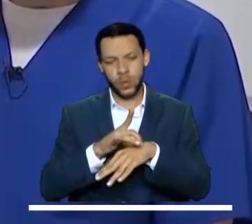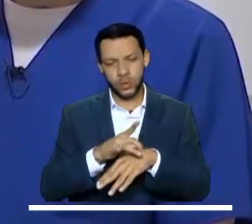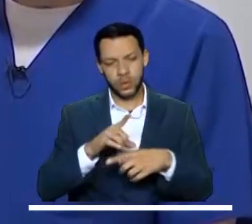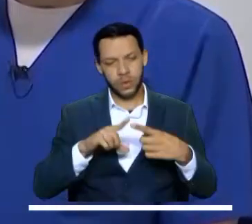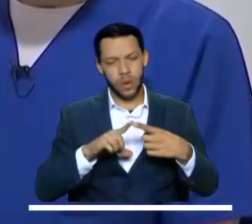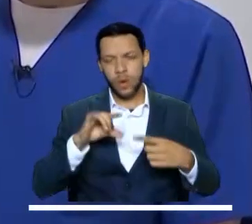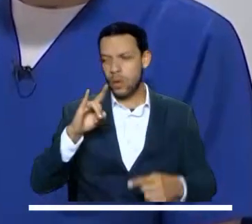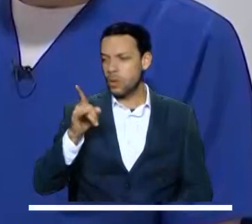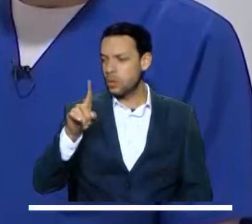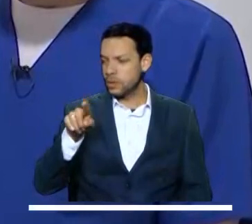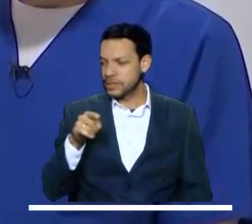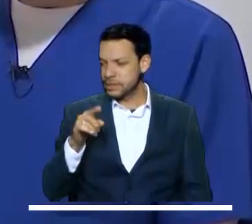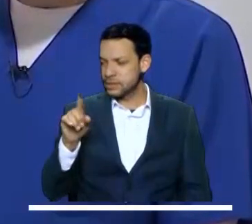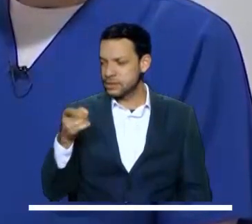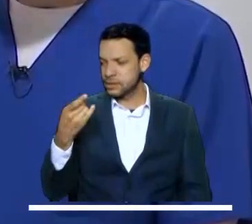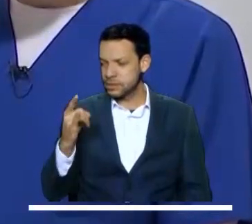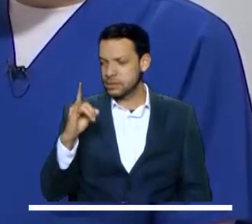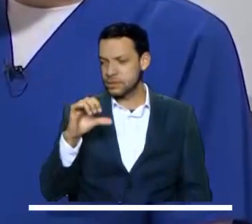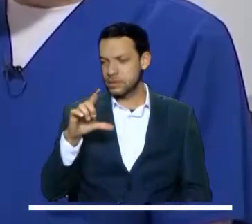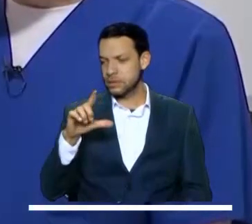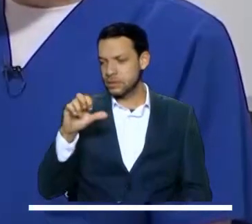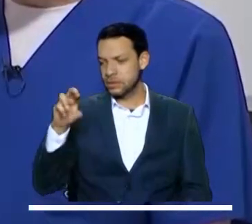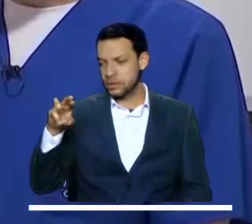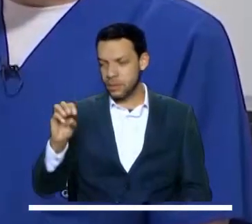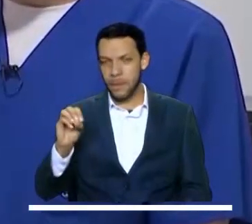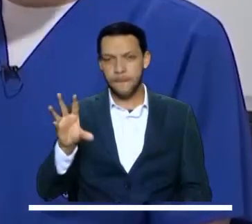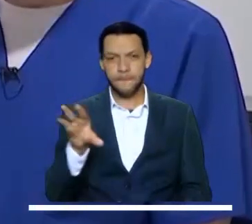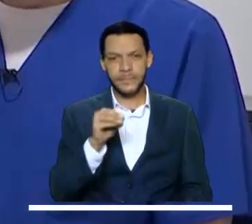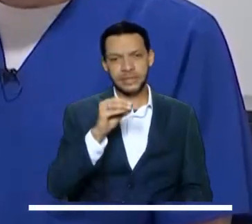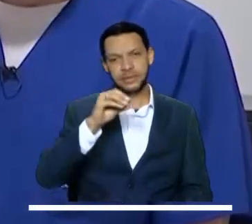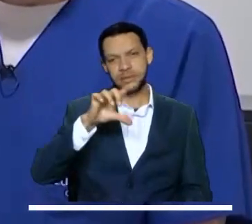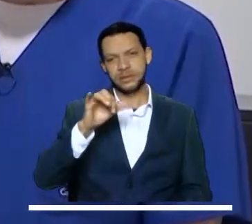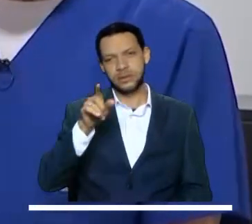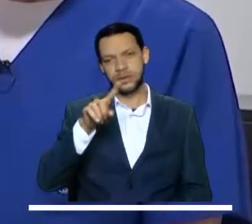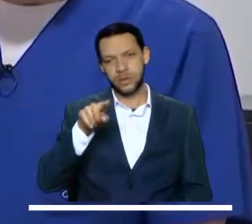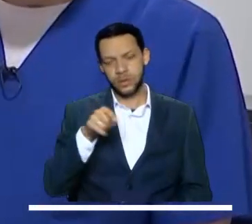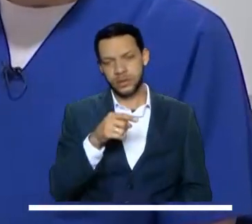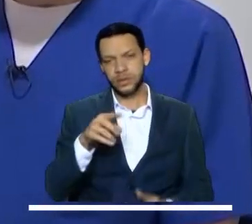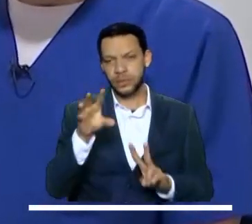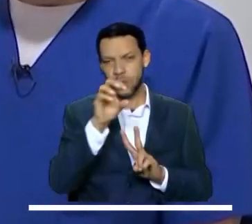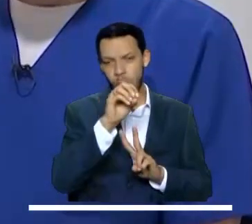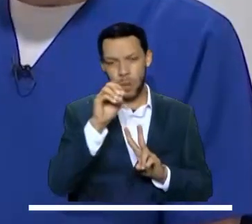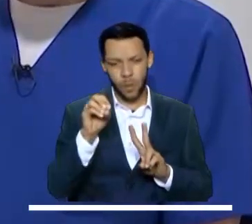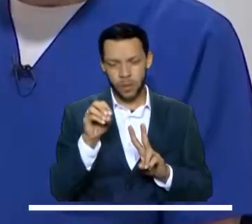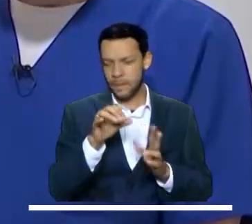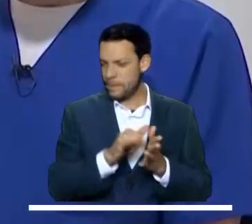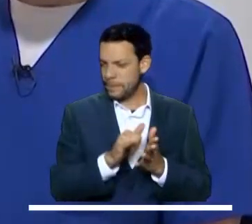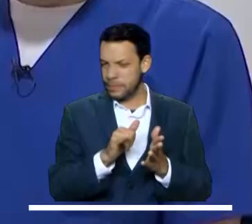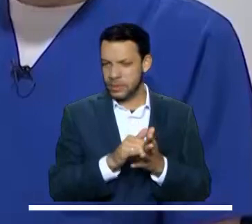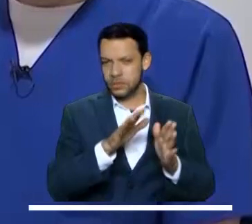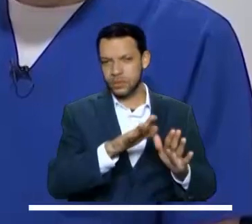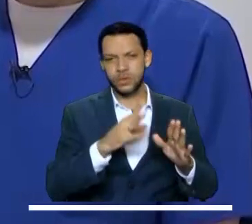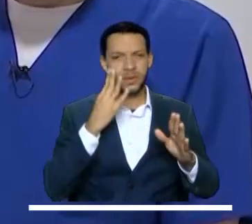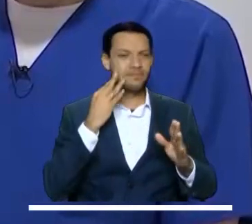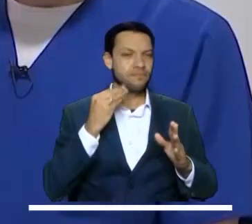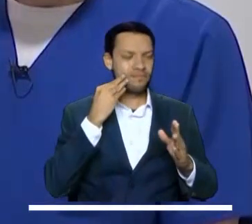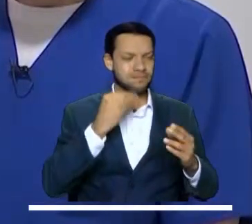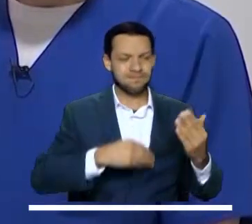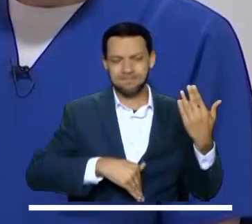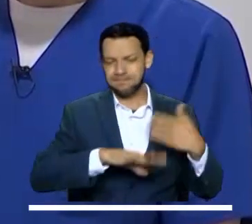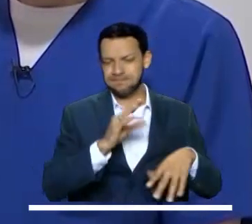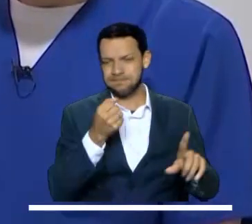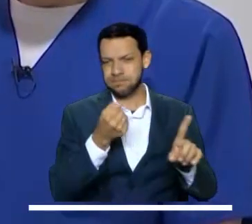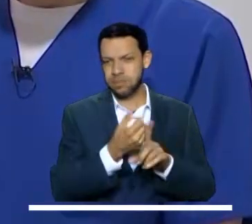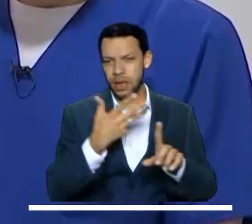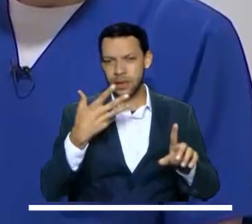Guillermo Rojas y Luis Miguel Rojas son personas que están con una amplia experiencia en este campo.